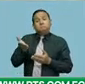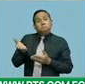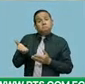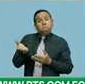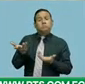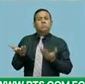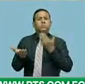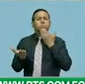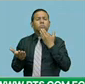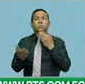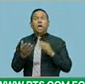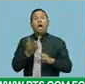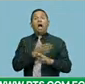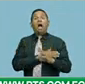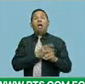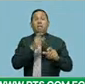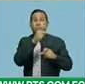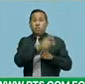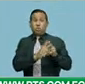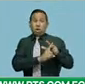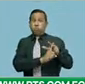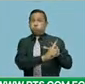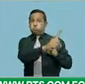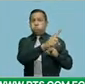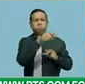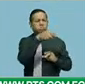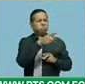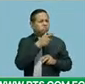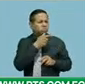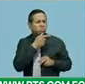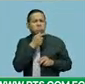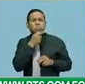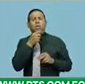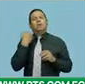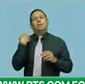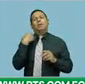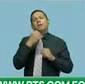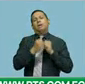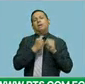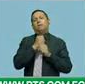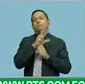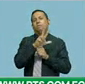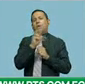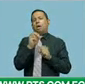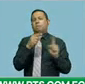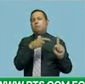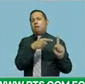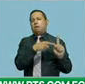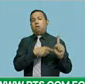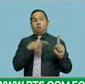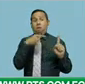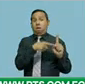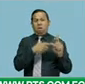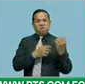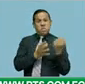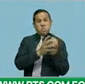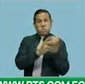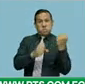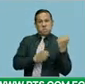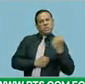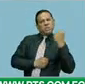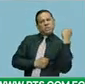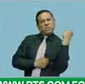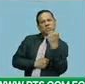presunto asesino fue capturado minutos más tarde. Se trata de un hombre de 30 años de edad. Por la forma como manejó el cuchillo, al parecer no